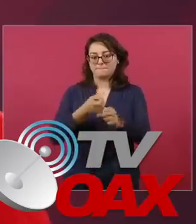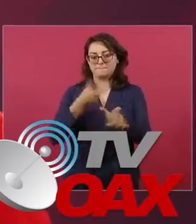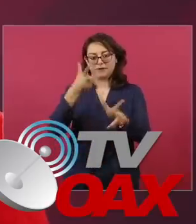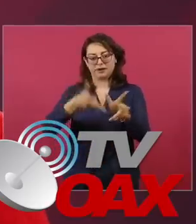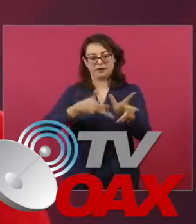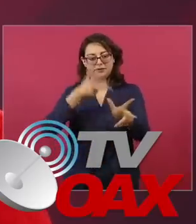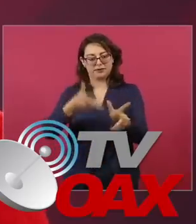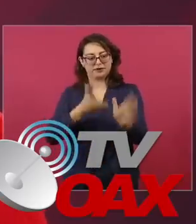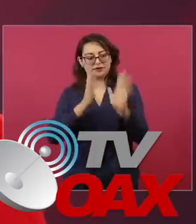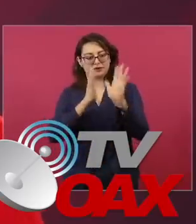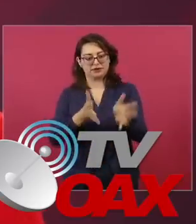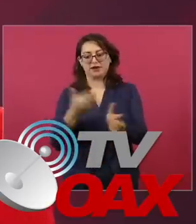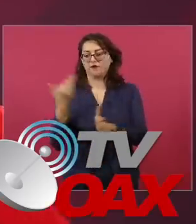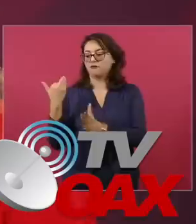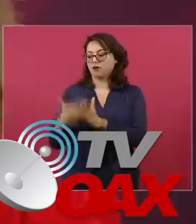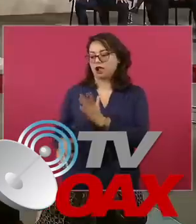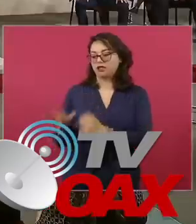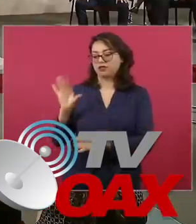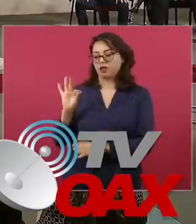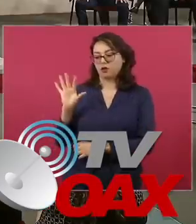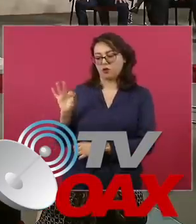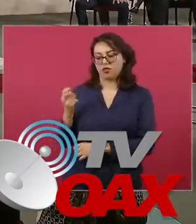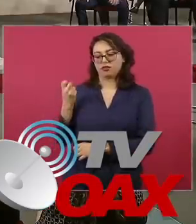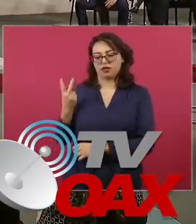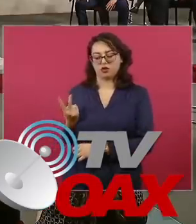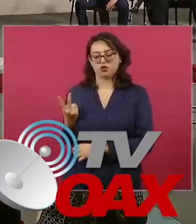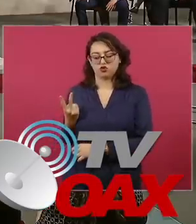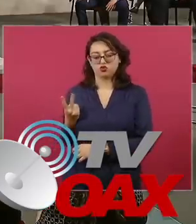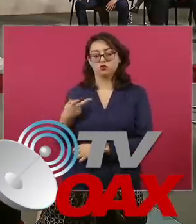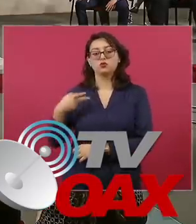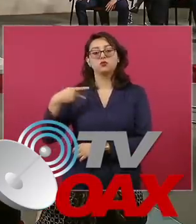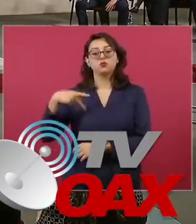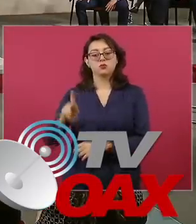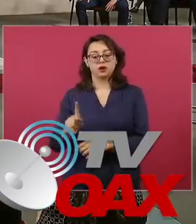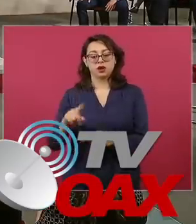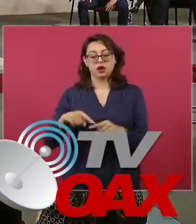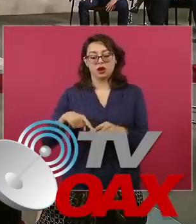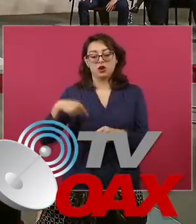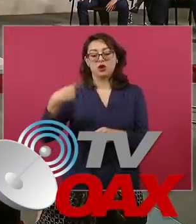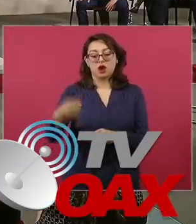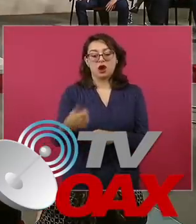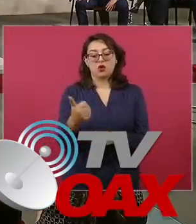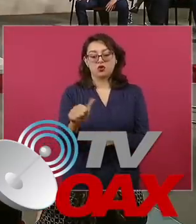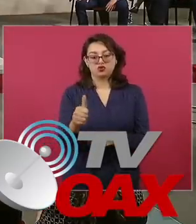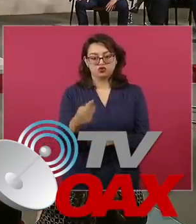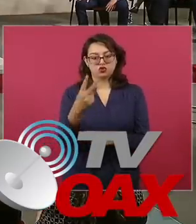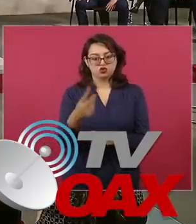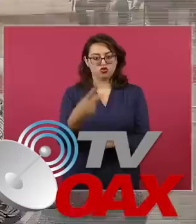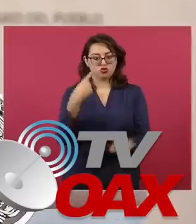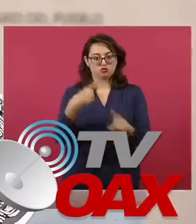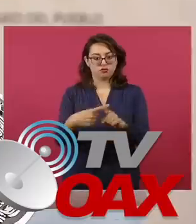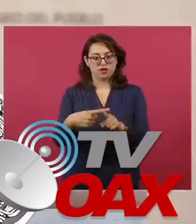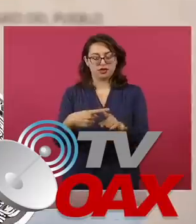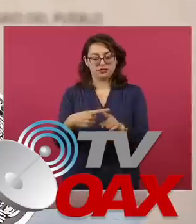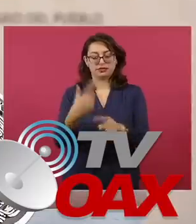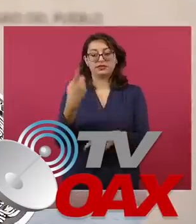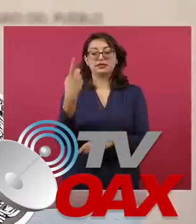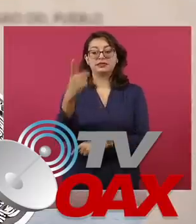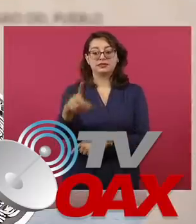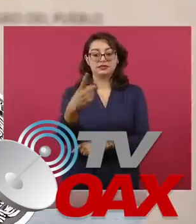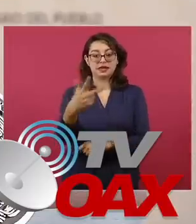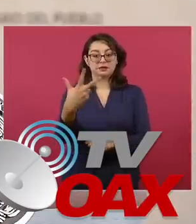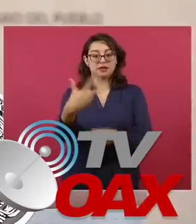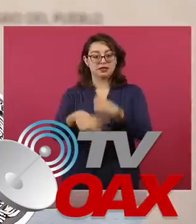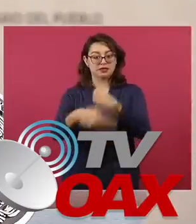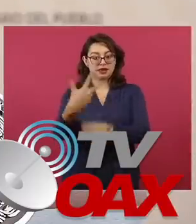nuestro compromiso de entregar 2 trenes más en agosto, 13 trenes para diciembre y el resto de los trenes